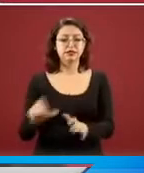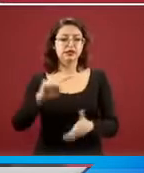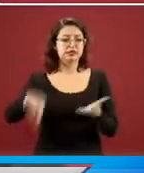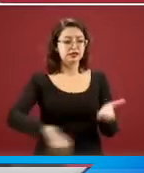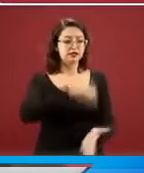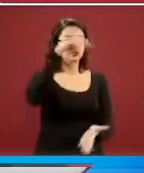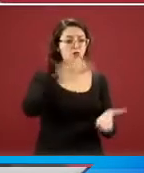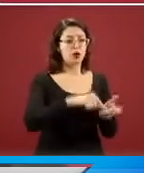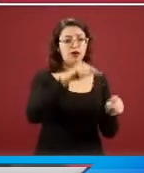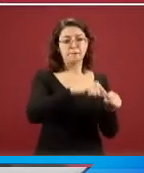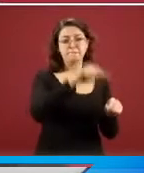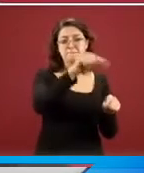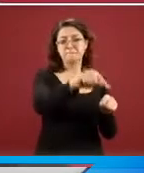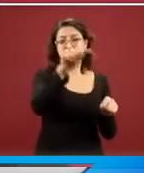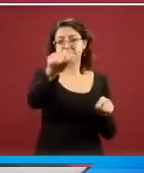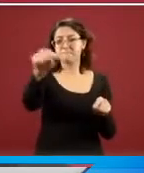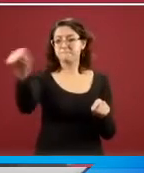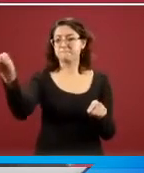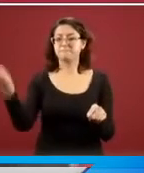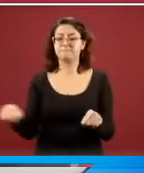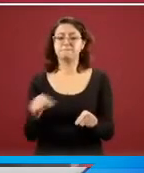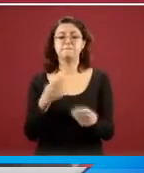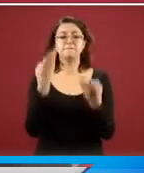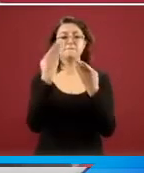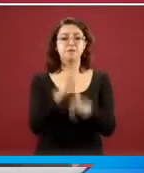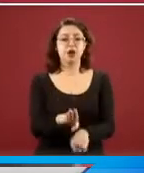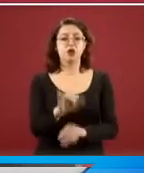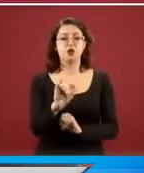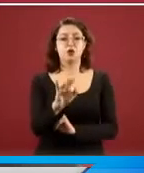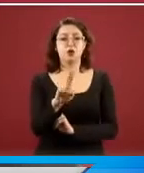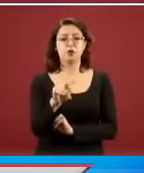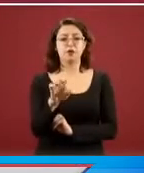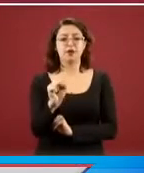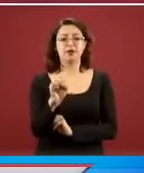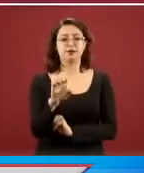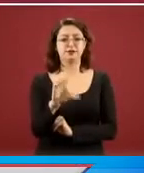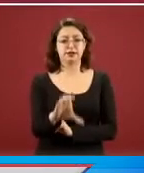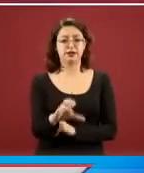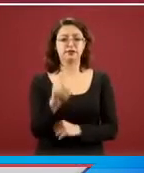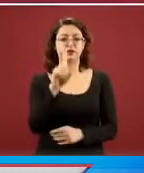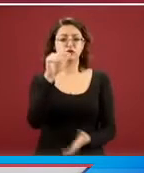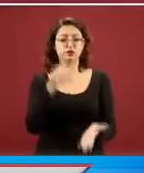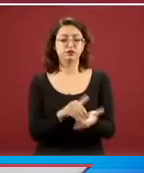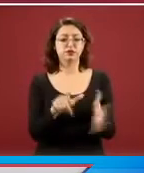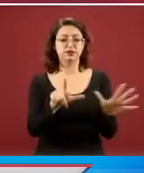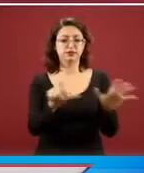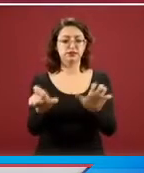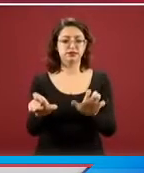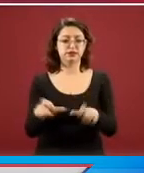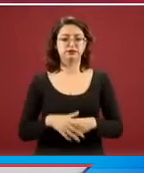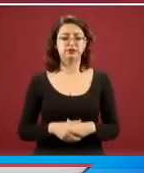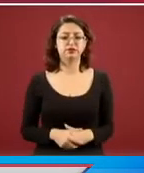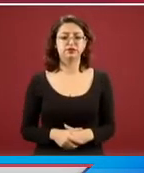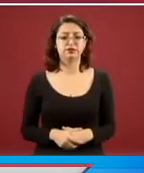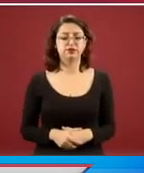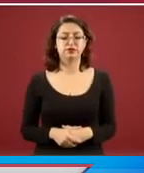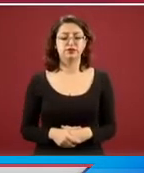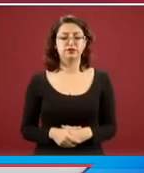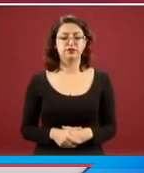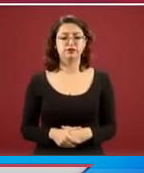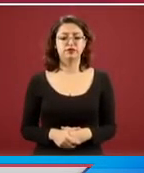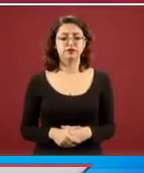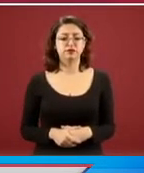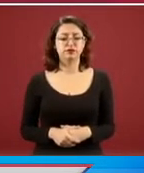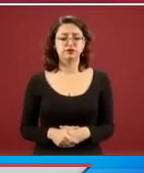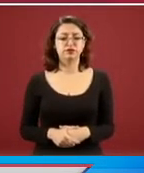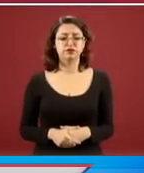seguridad integrado con elementos militares que acompañen los traslados de dinero de este banco y anunció que la Ciudad de México contará con 21 sucursales del